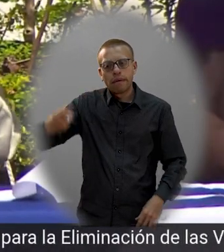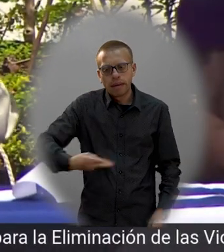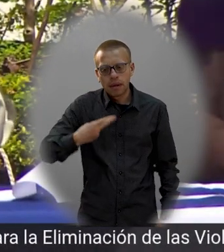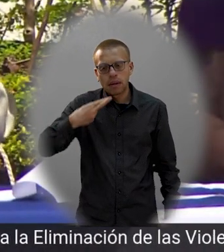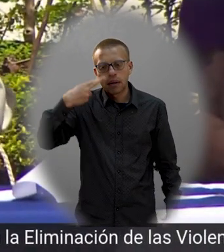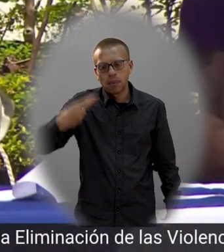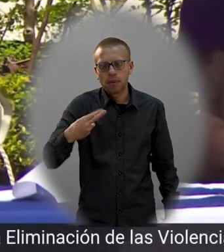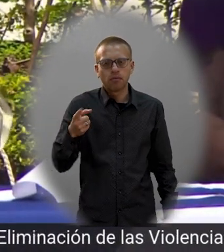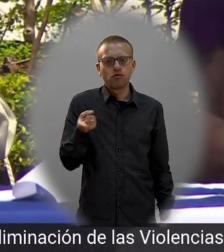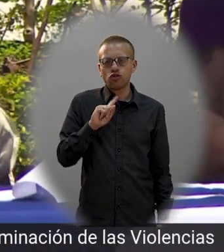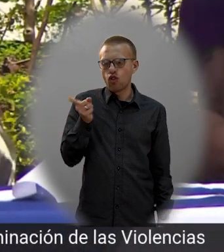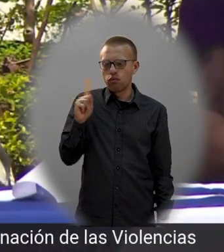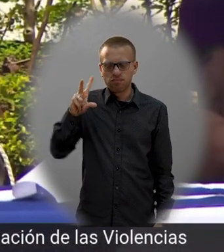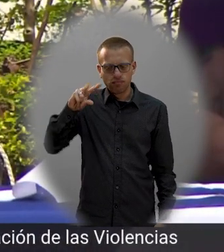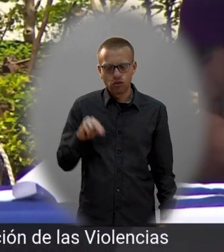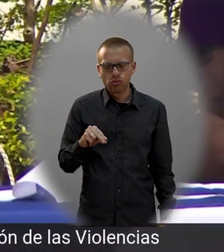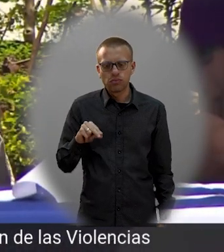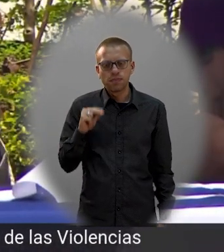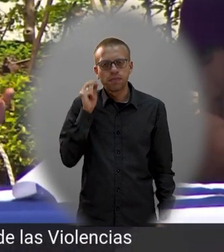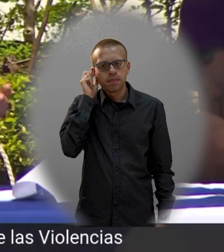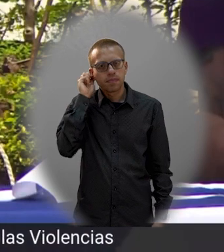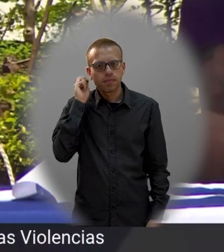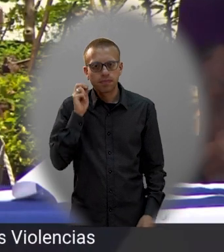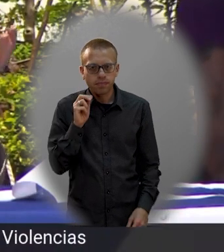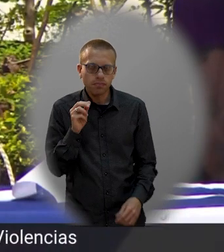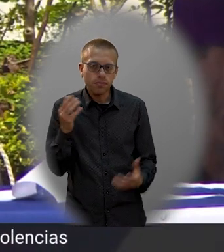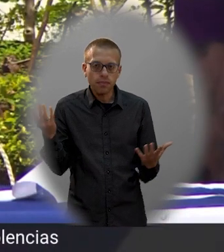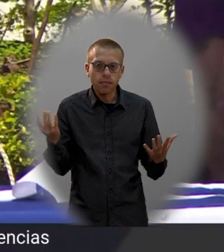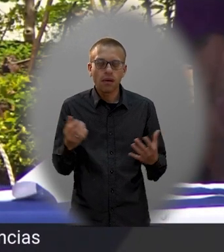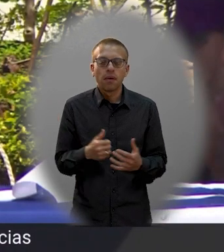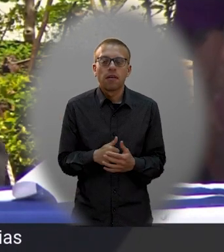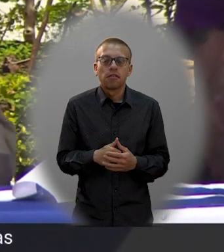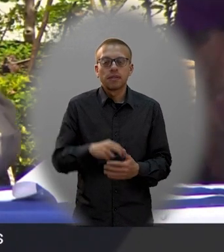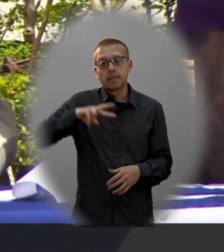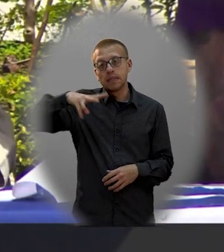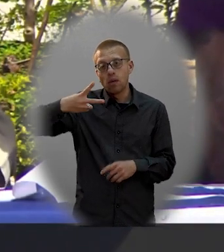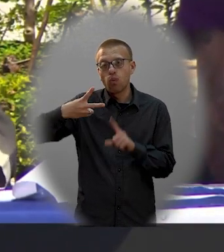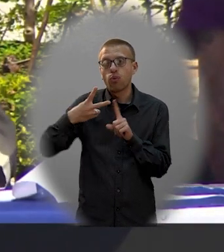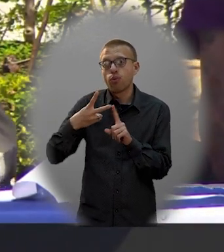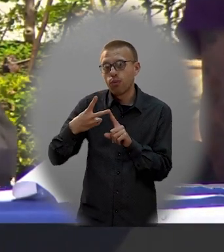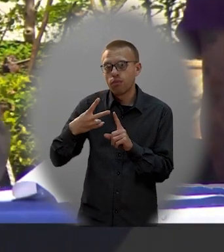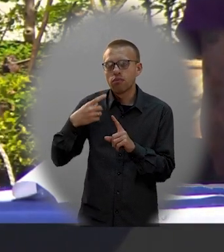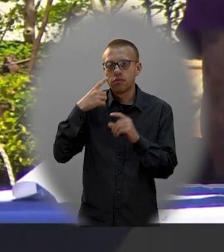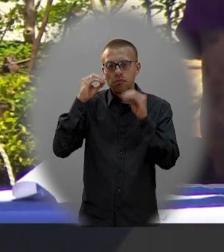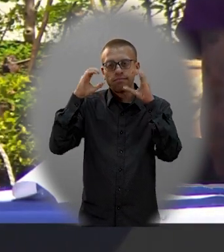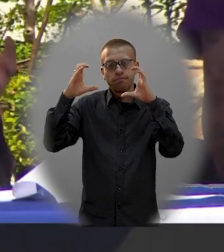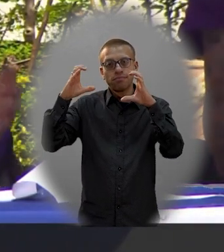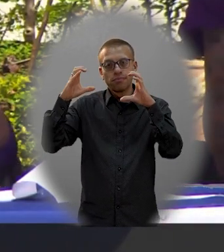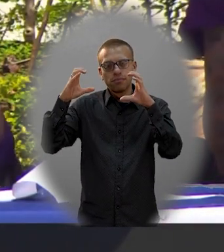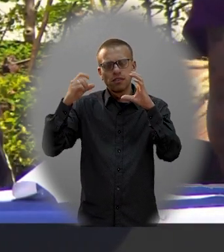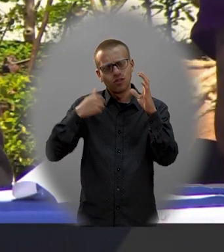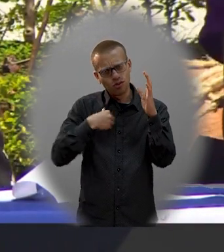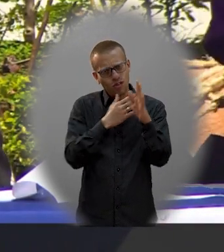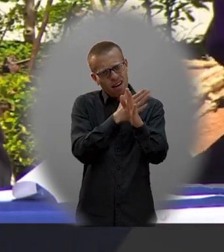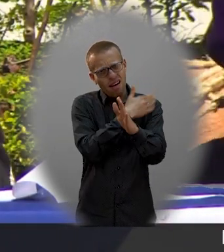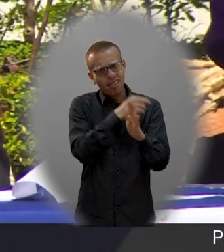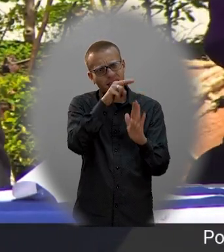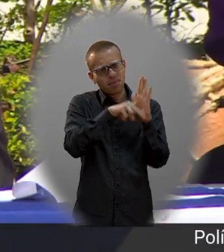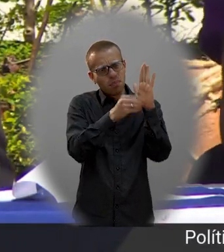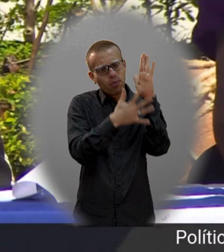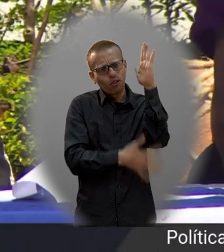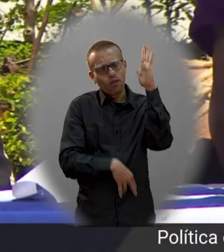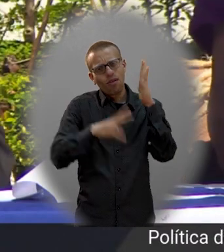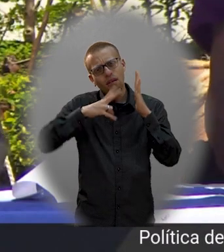pero es solamente un medio. Lo segundo, una alerta que encuentro leyéndolo y que no solo tiene que ver con